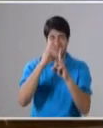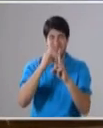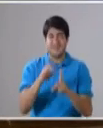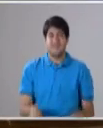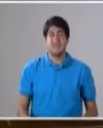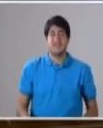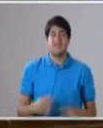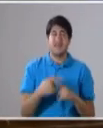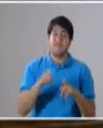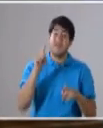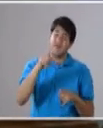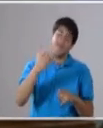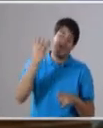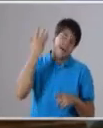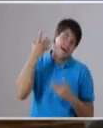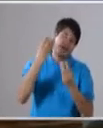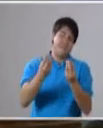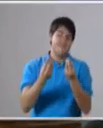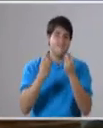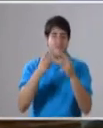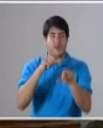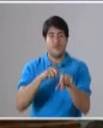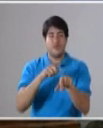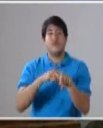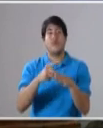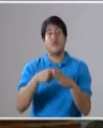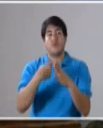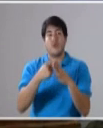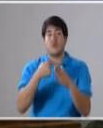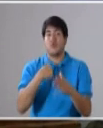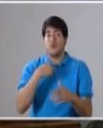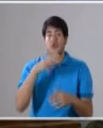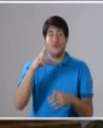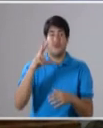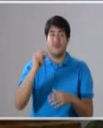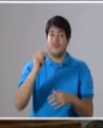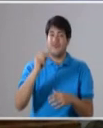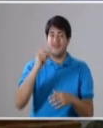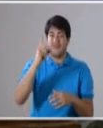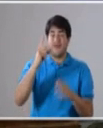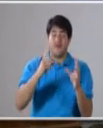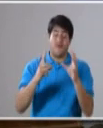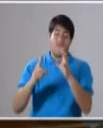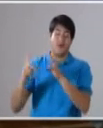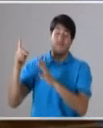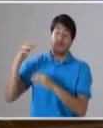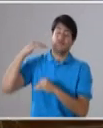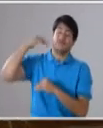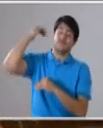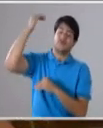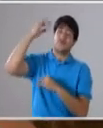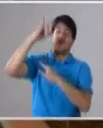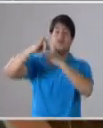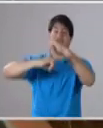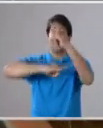Aparte de que eso hace mucho tiempo, cuando yo no era un apóstol intergaláctico.